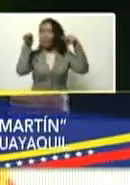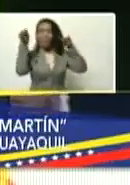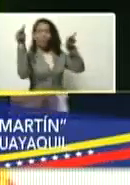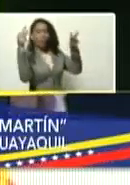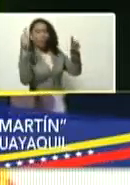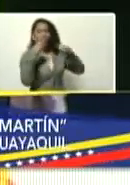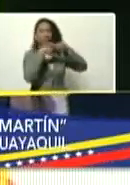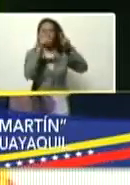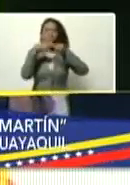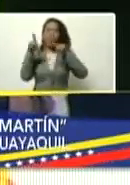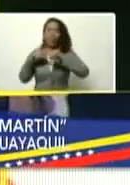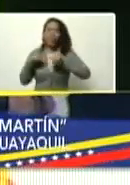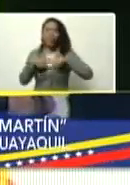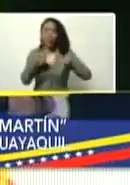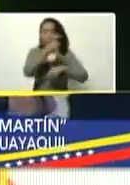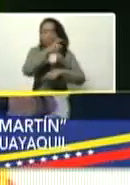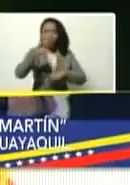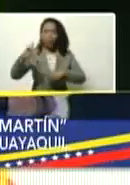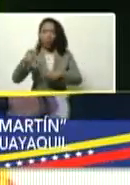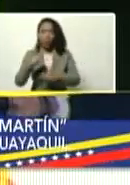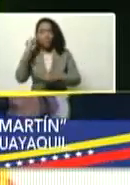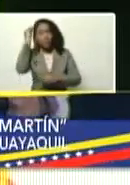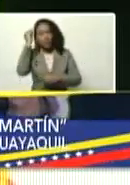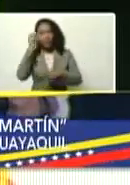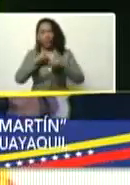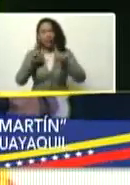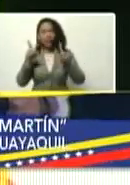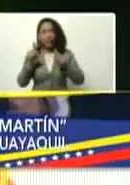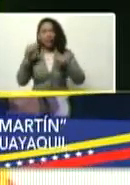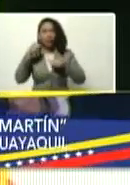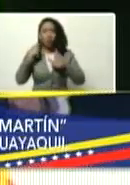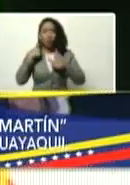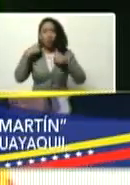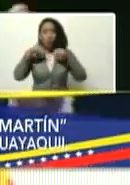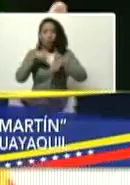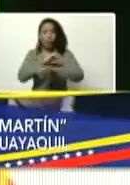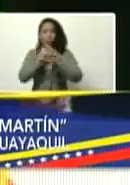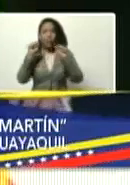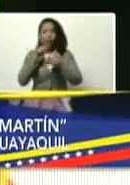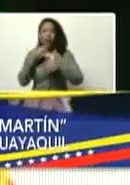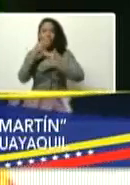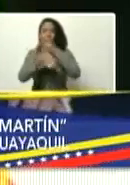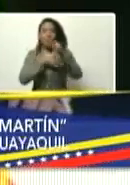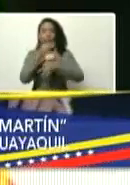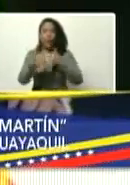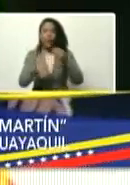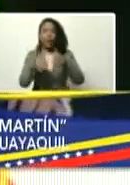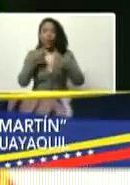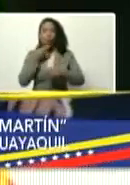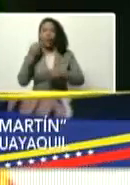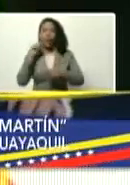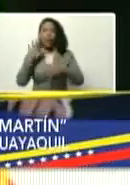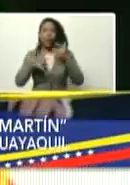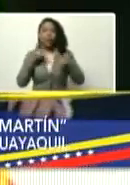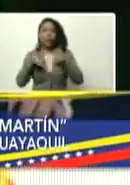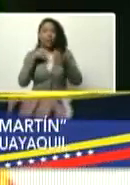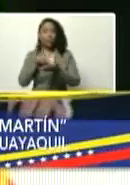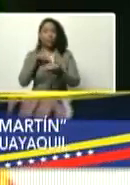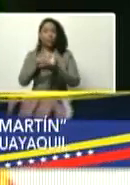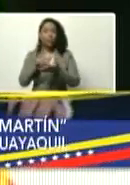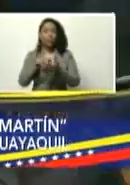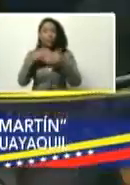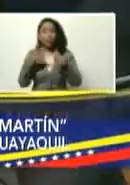normalmente tenían. Yo esta mañana le relataba a las compañeras y compañeros que estábamos en el evento